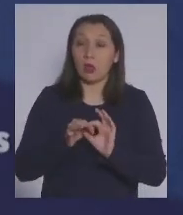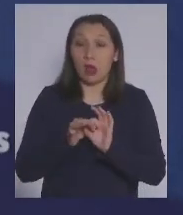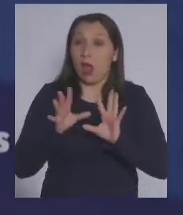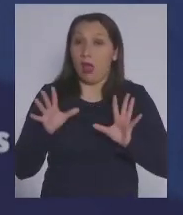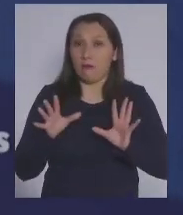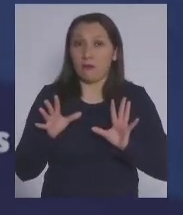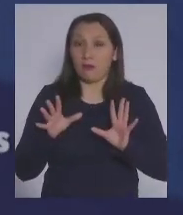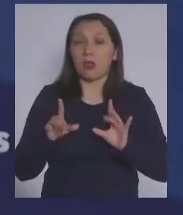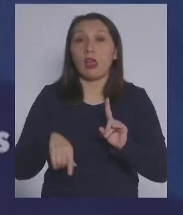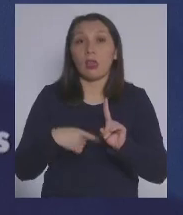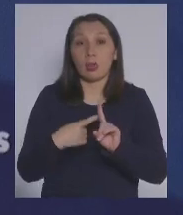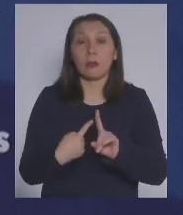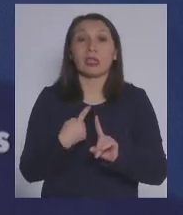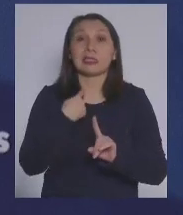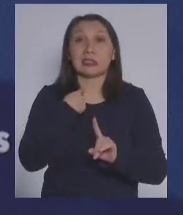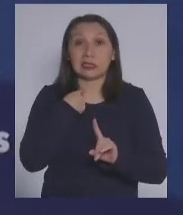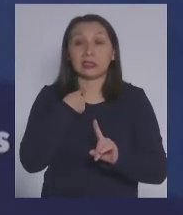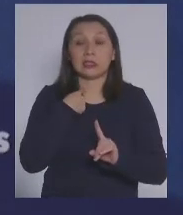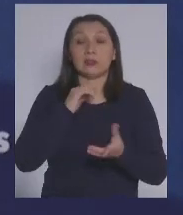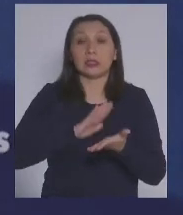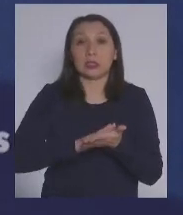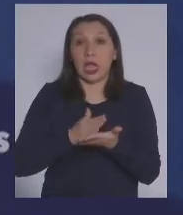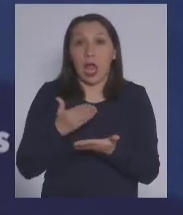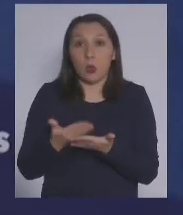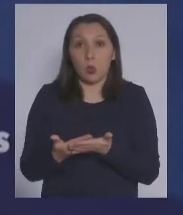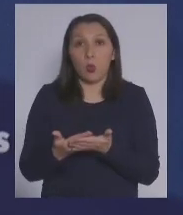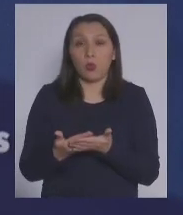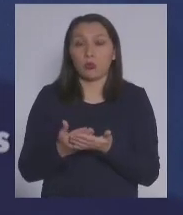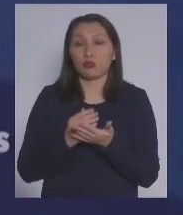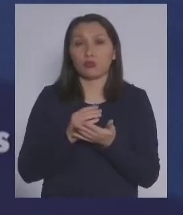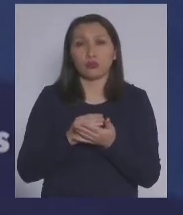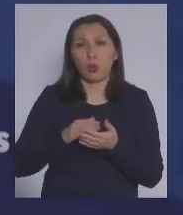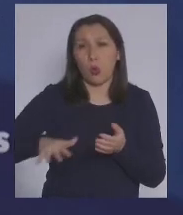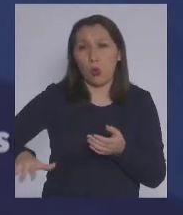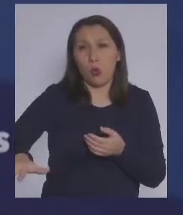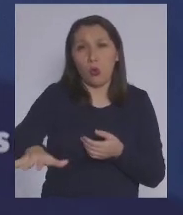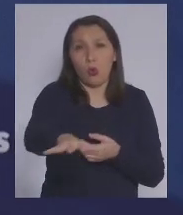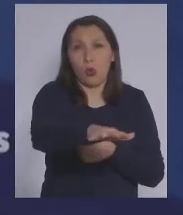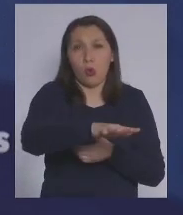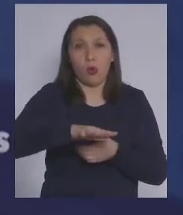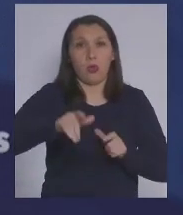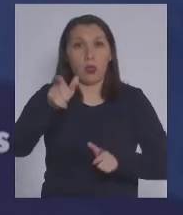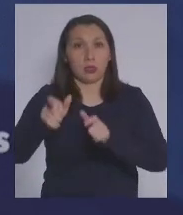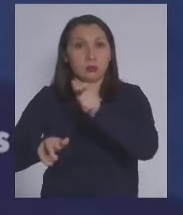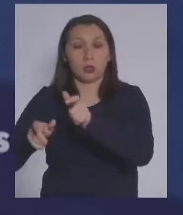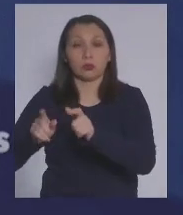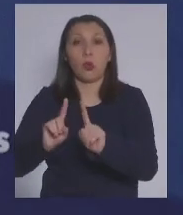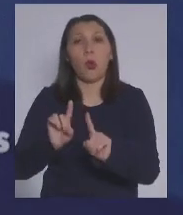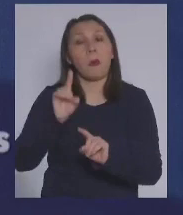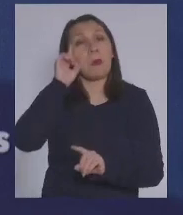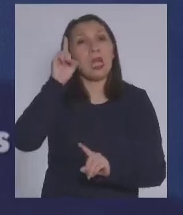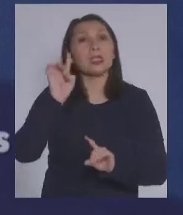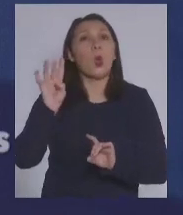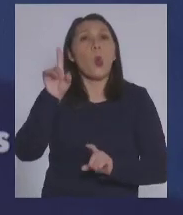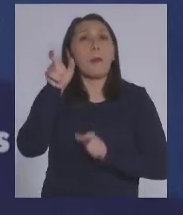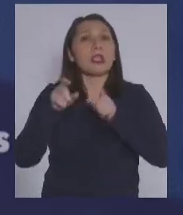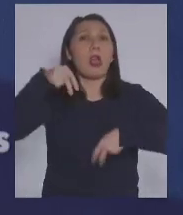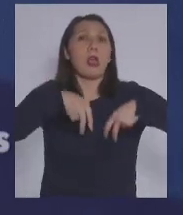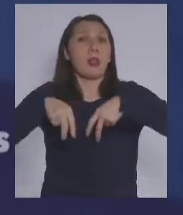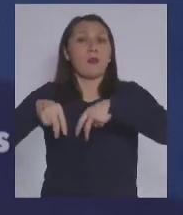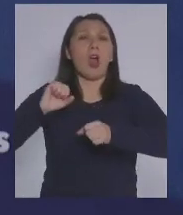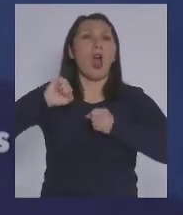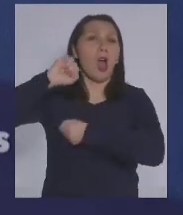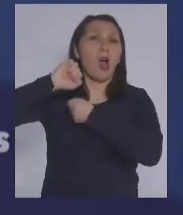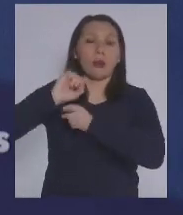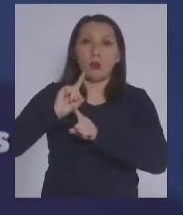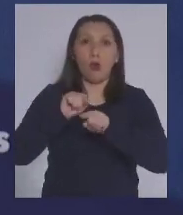que además afecta contra la salud de toda la población no solamente de aquellos que protestan esto